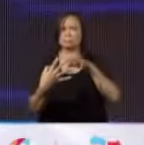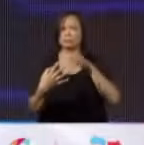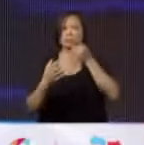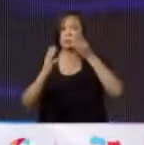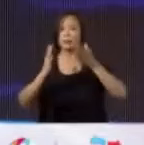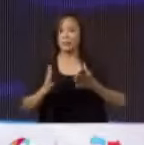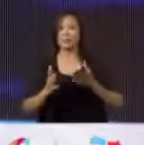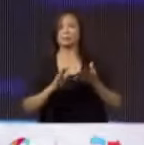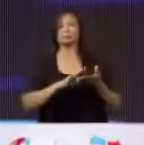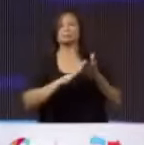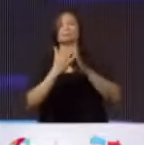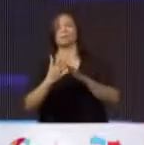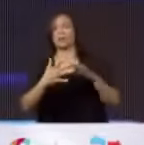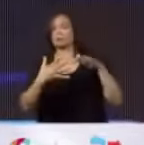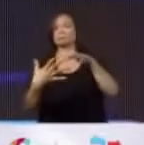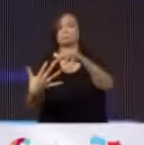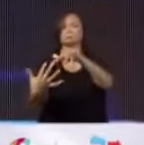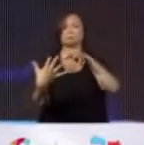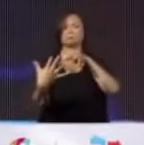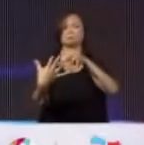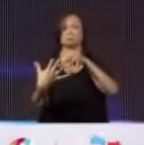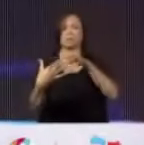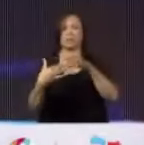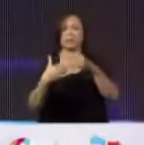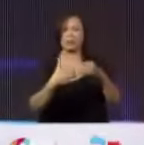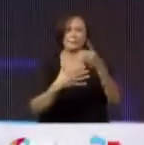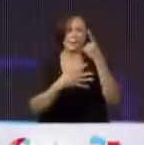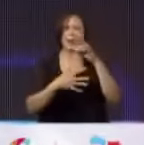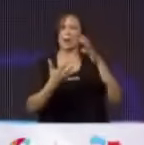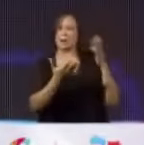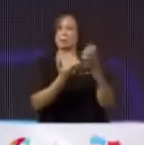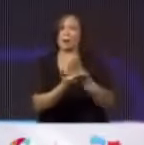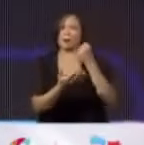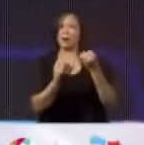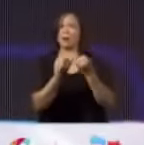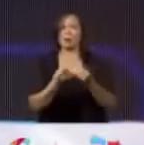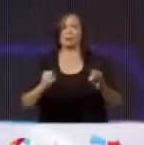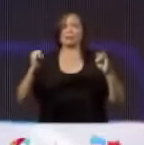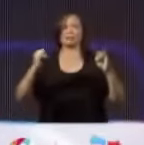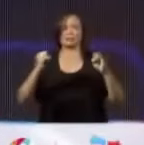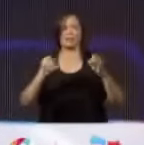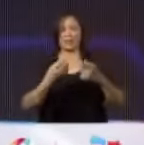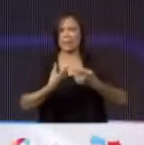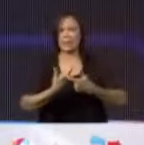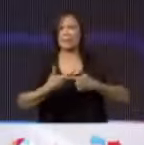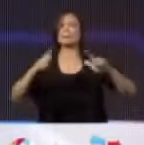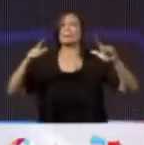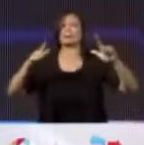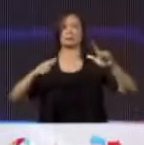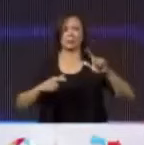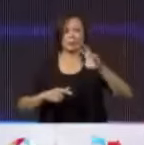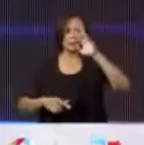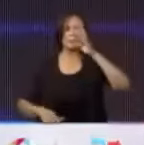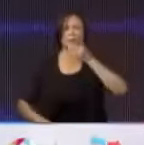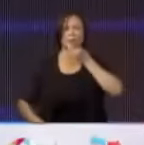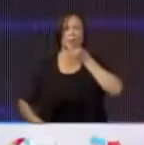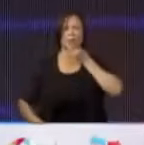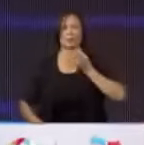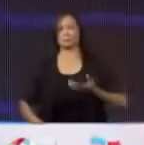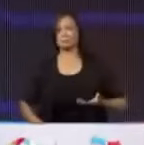del pueblo dominicano se convirtió en una guerra patriótica para reconquistar la independencia y la soberanía del pueblo